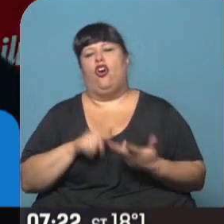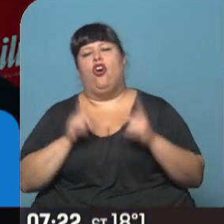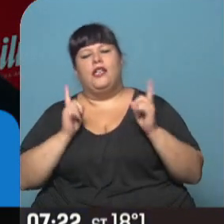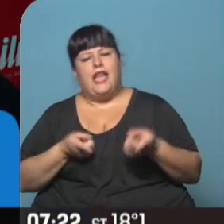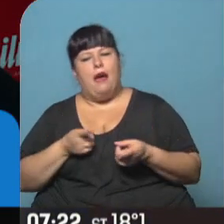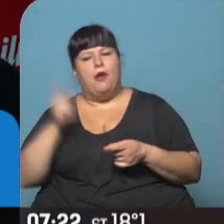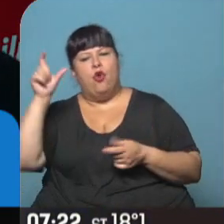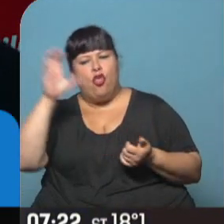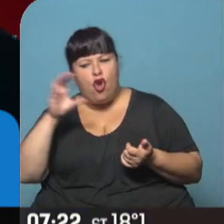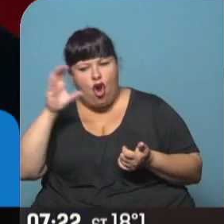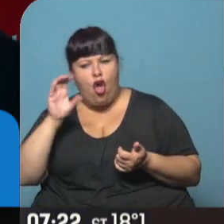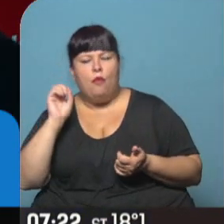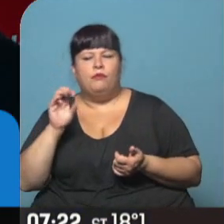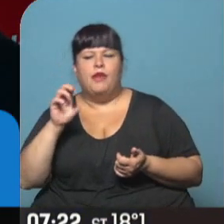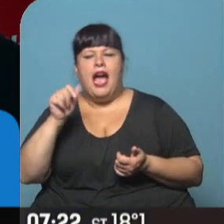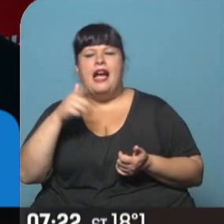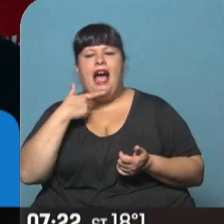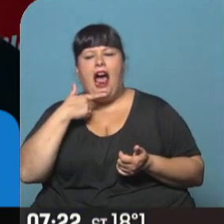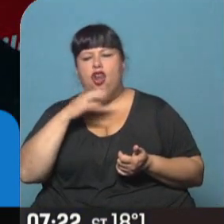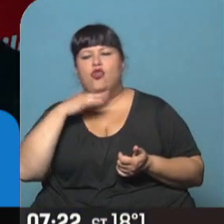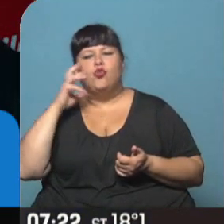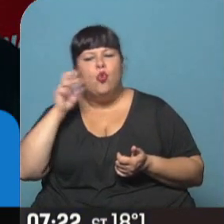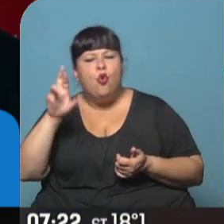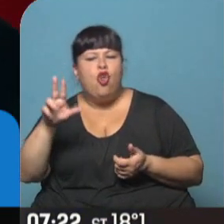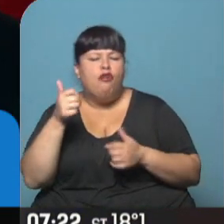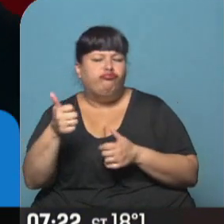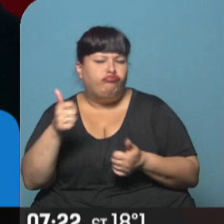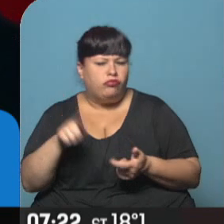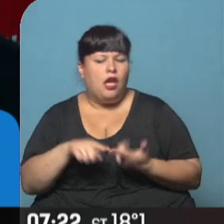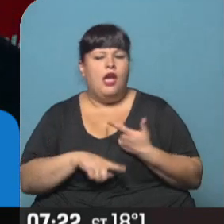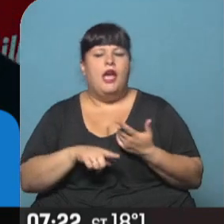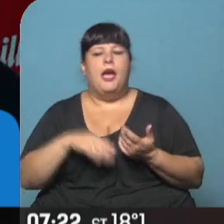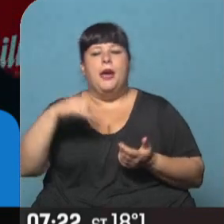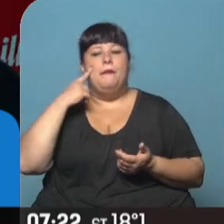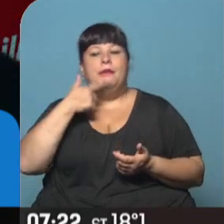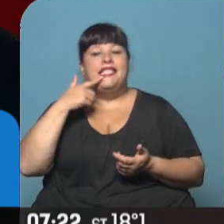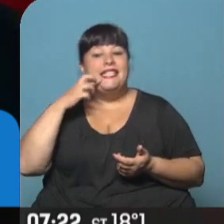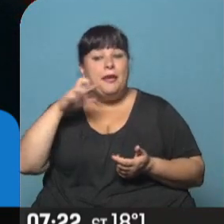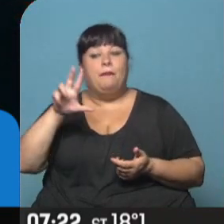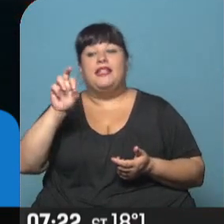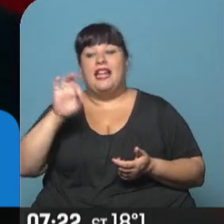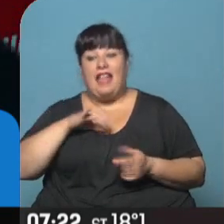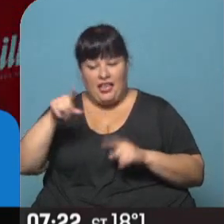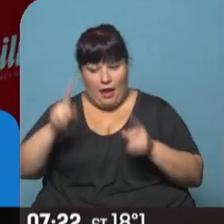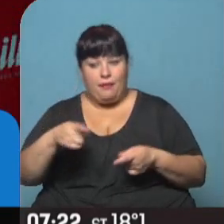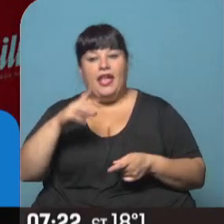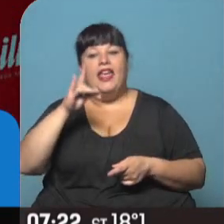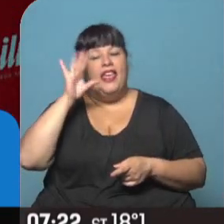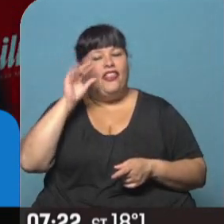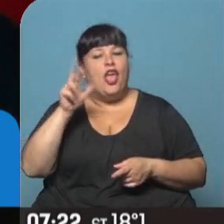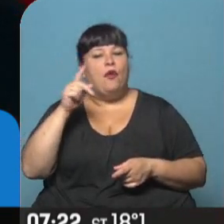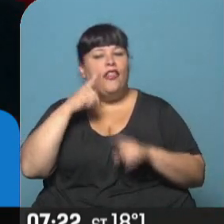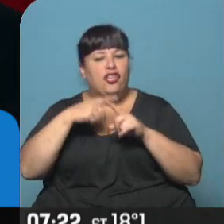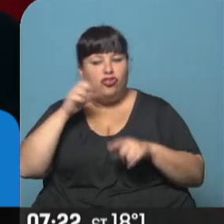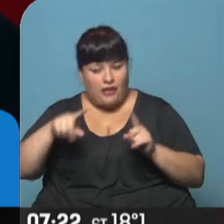tenemos un artista colombiano que se llama Carlos Elliot Jr., que es increíble. La Mississippi va a festejar sus 30 años ahí, Débora Dixon también.